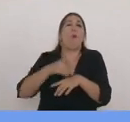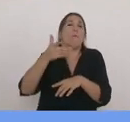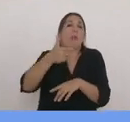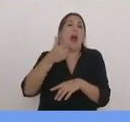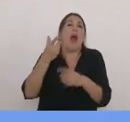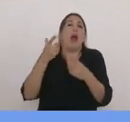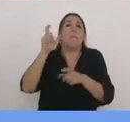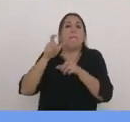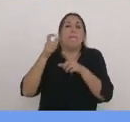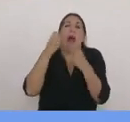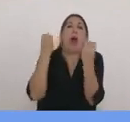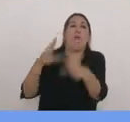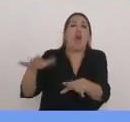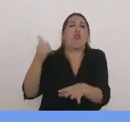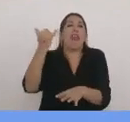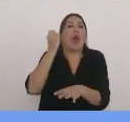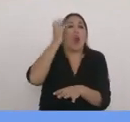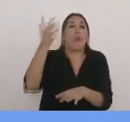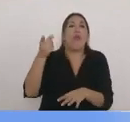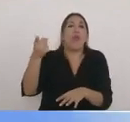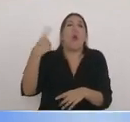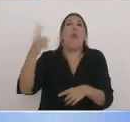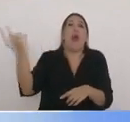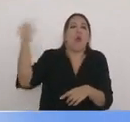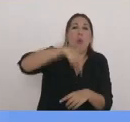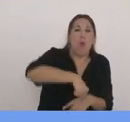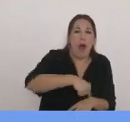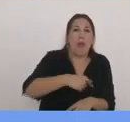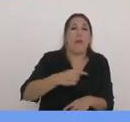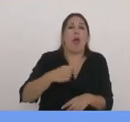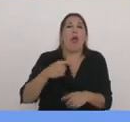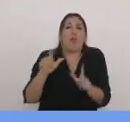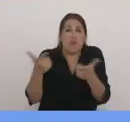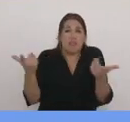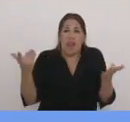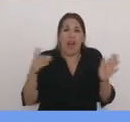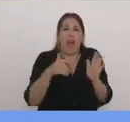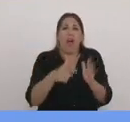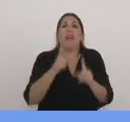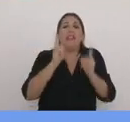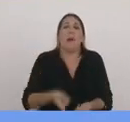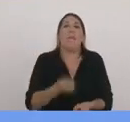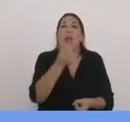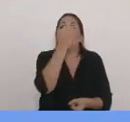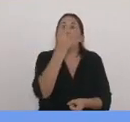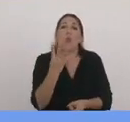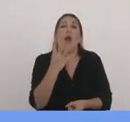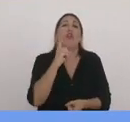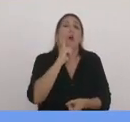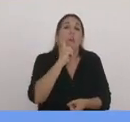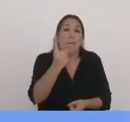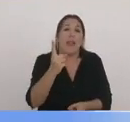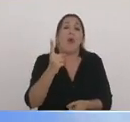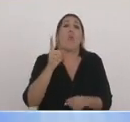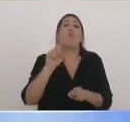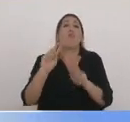cuando regresaron a tierra. No están los 24.000